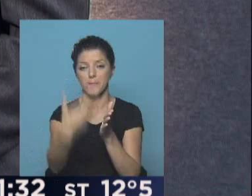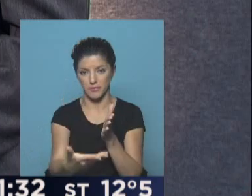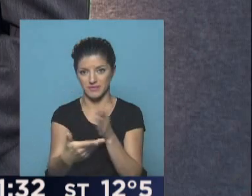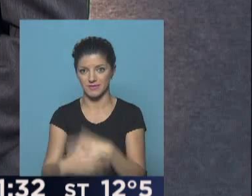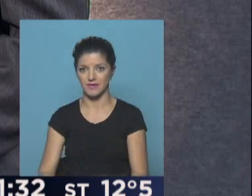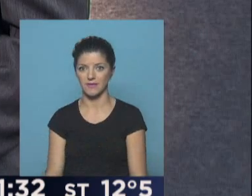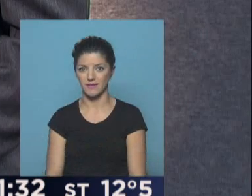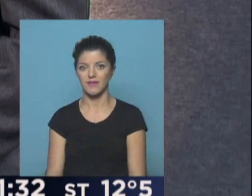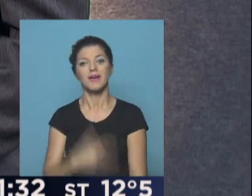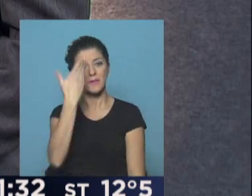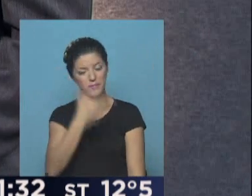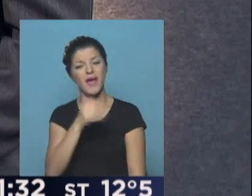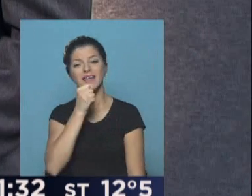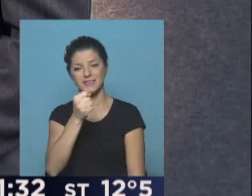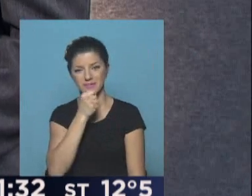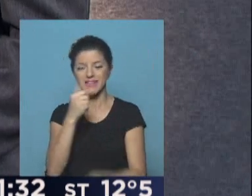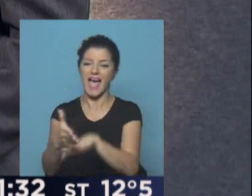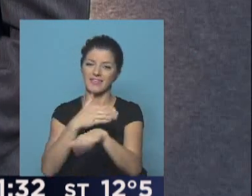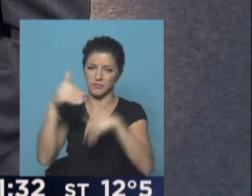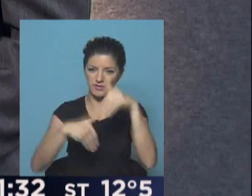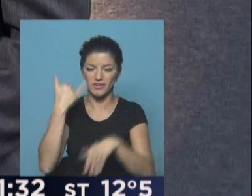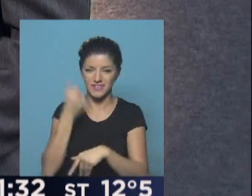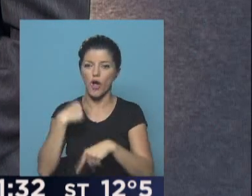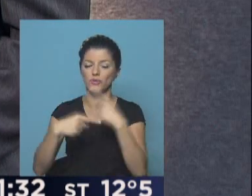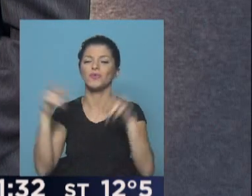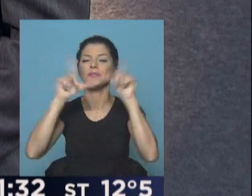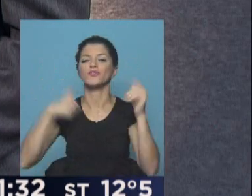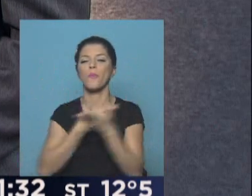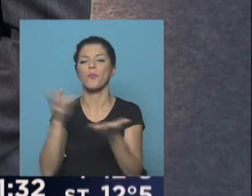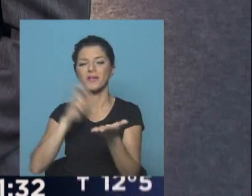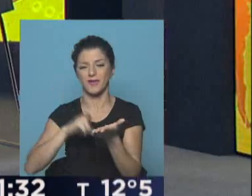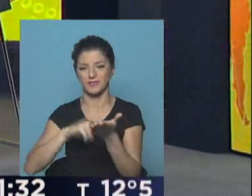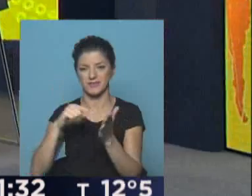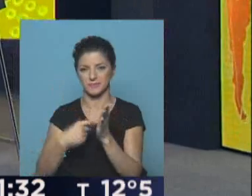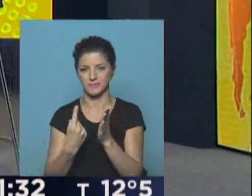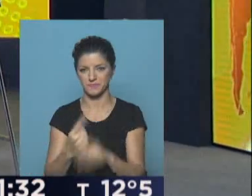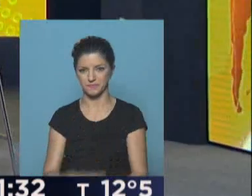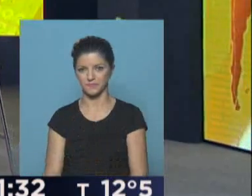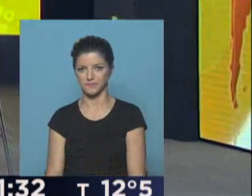buenos aires en nuestras entrevistas preelectorales sencilla seguimos con el notti central de la tv pública